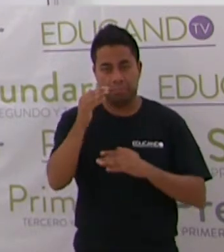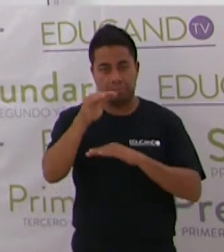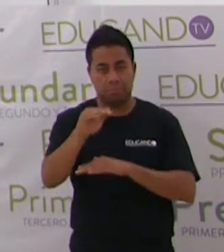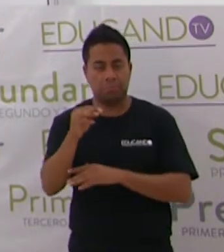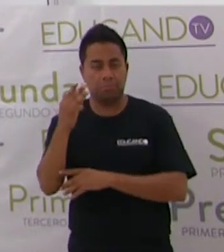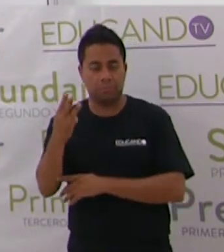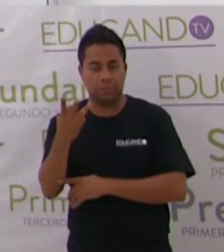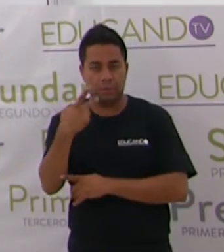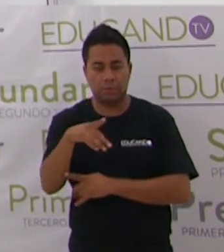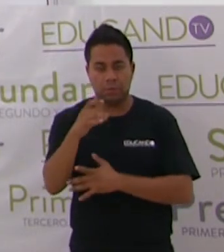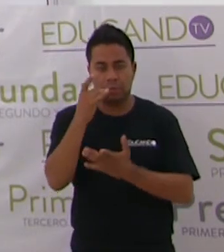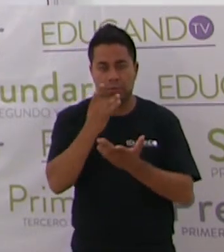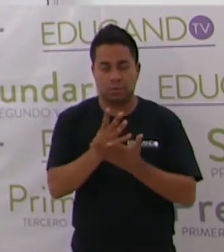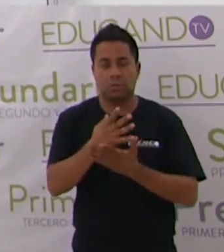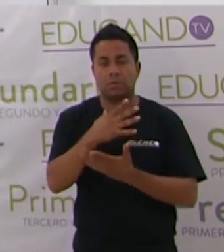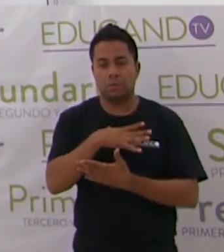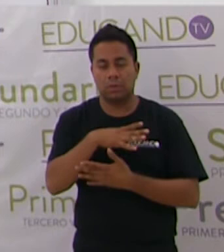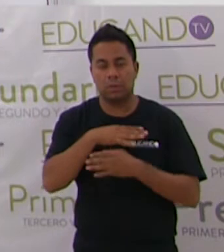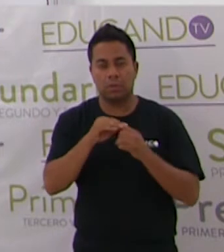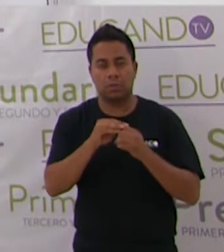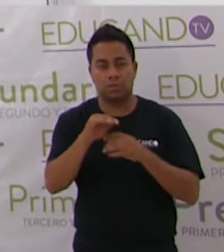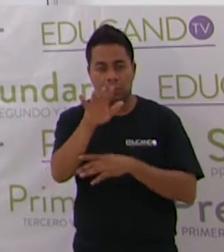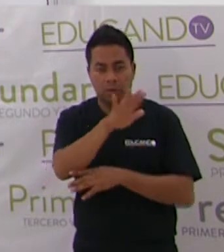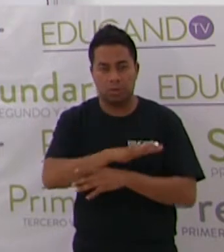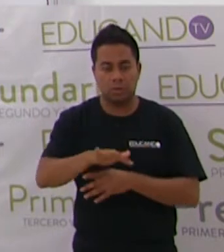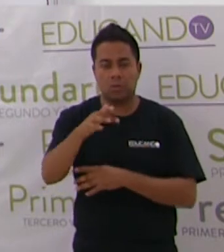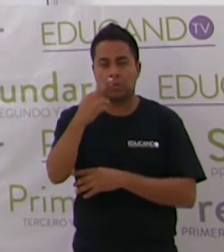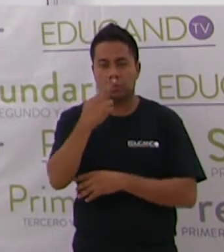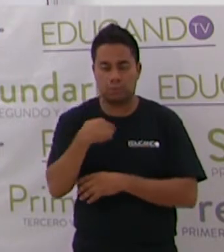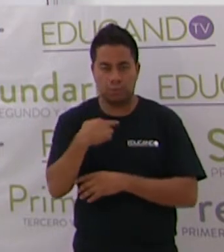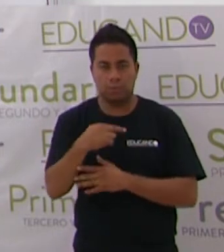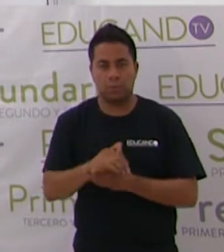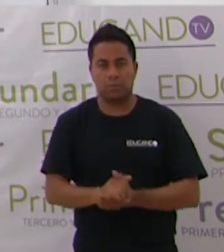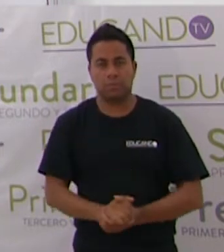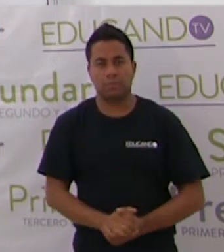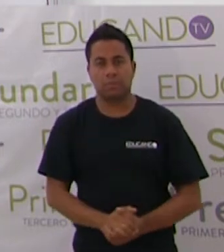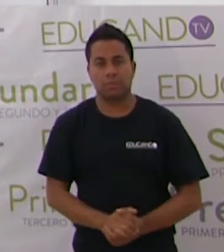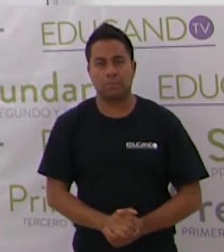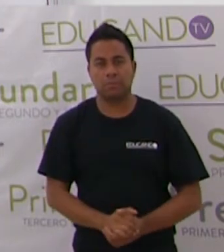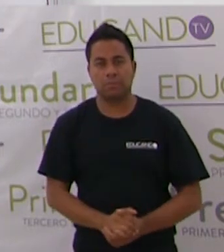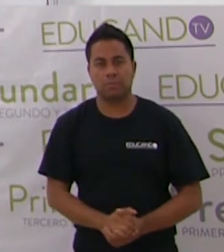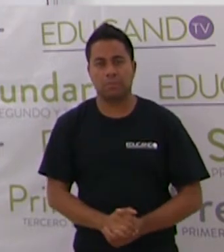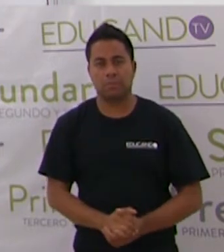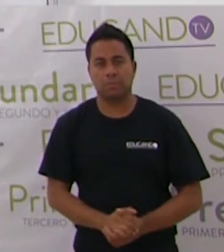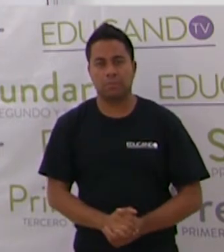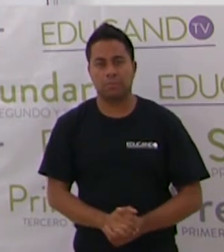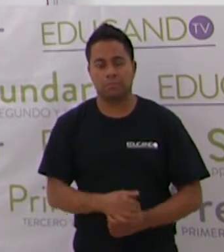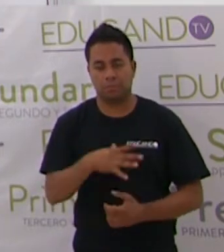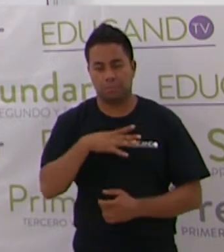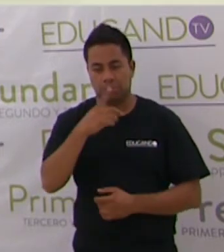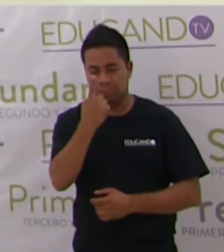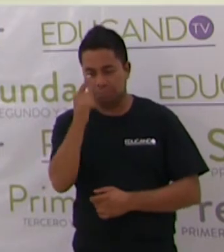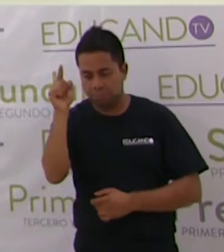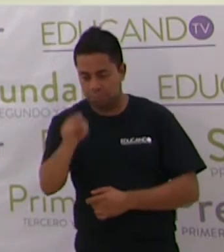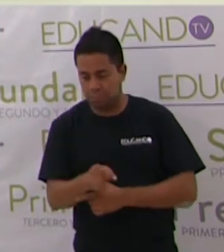solamente hay un espacio rojo. Un tercio.